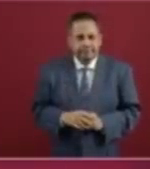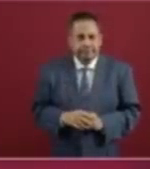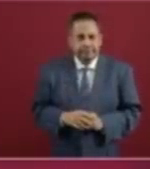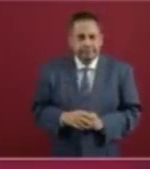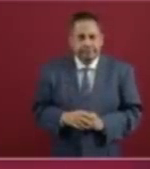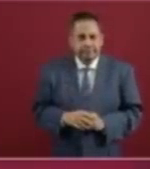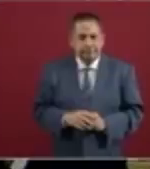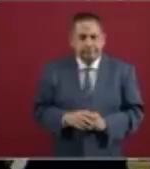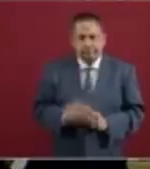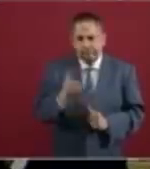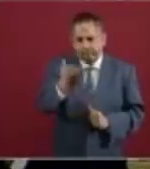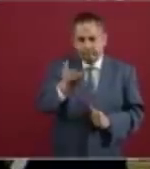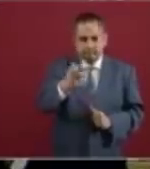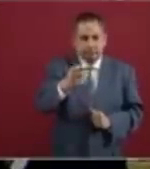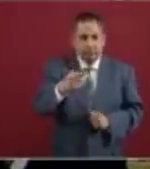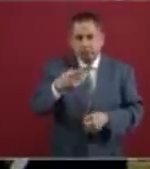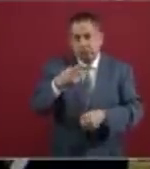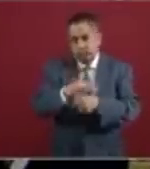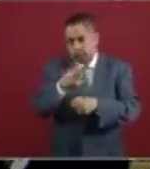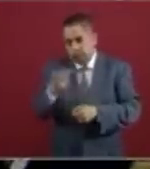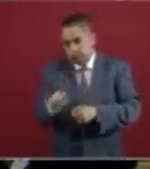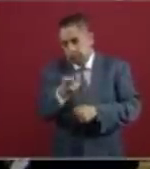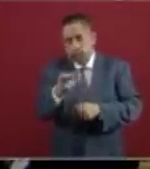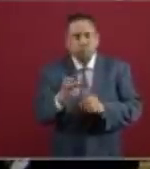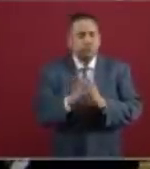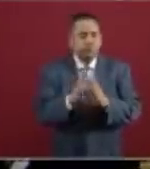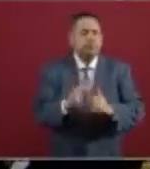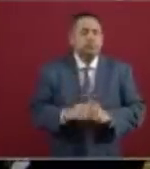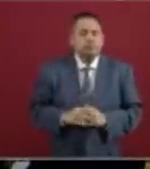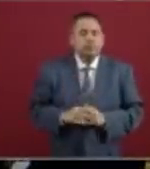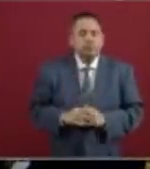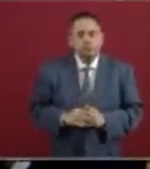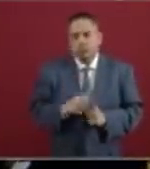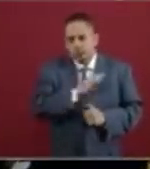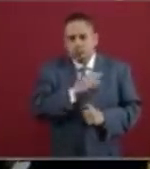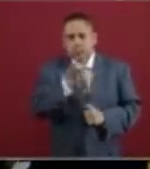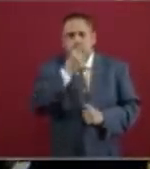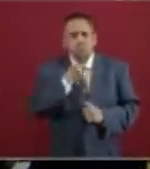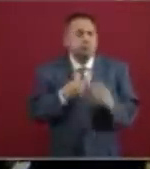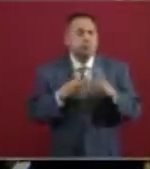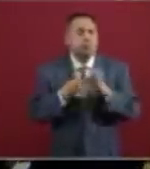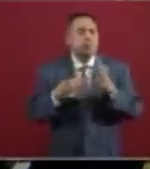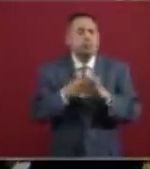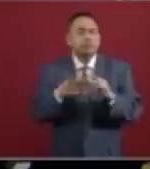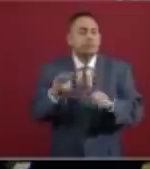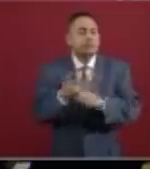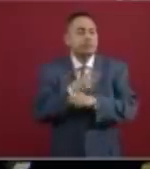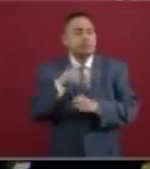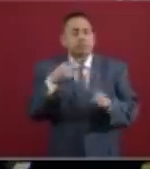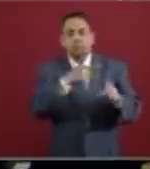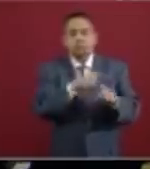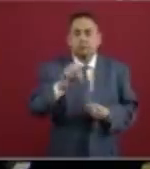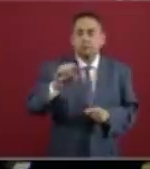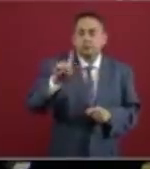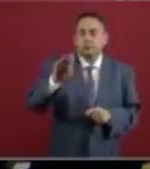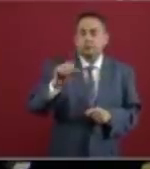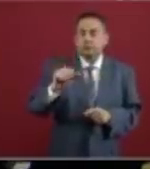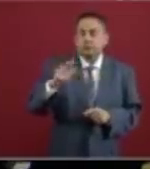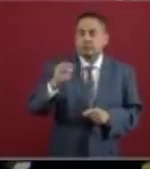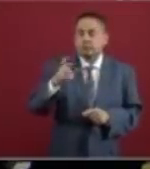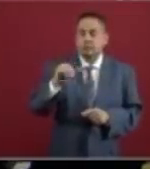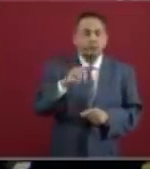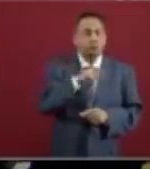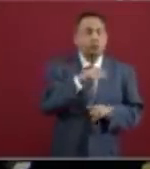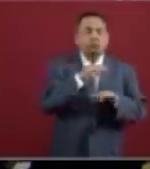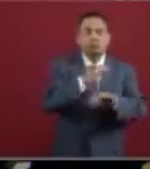Presidente, una segunda pregunta, por favor. ¿Qué nos puede decir sobre las declaraciones que hizo el Baster Gordillo sobre la reforma educativa